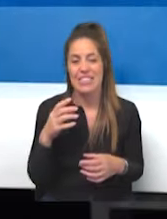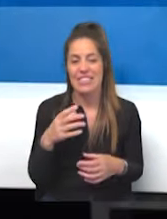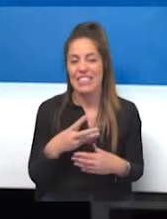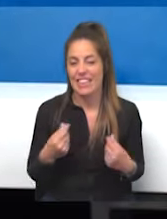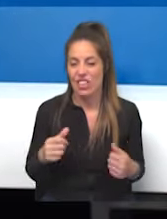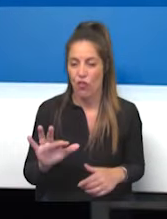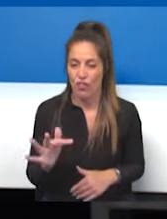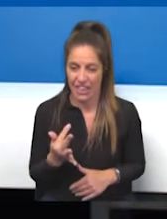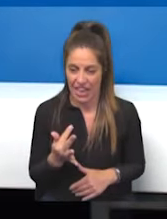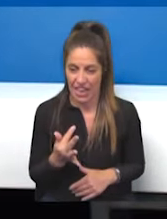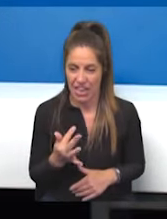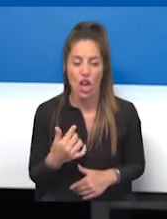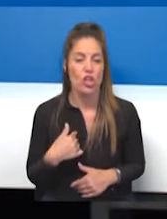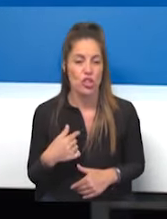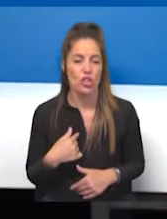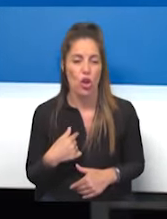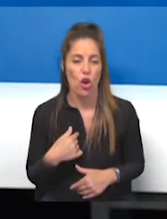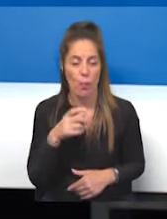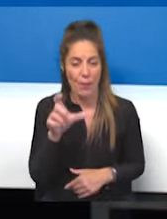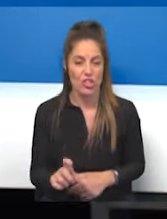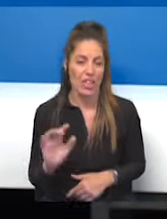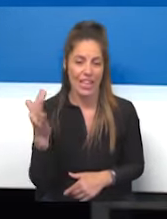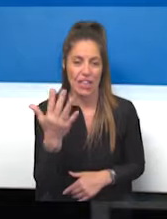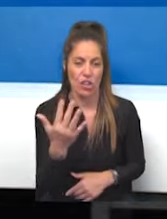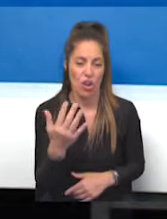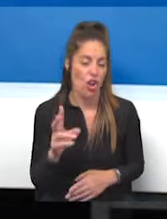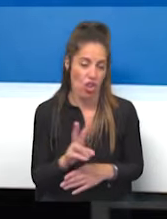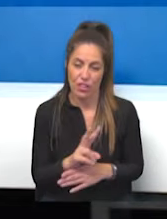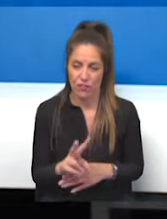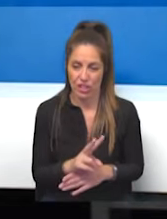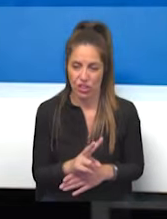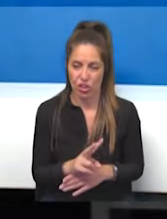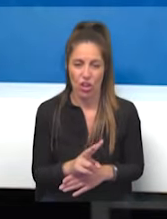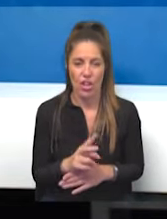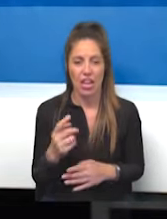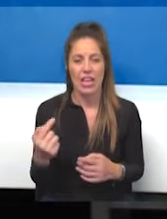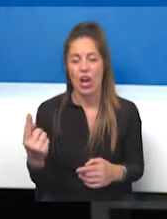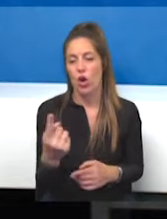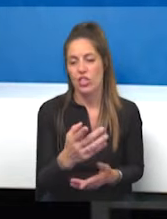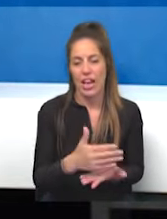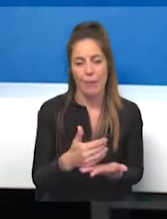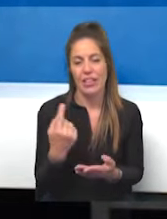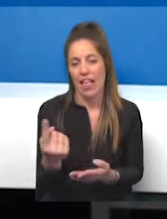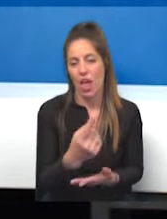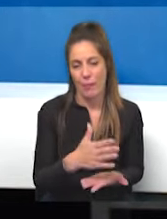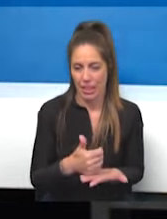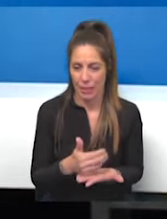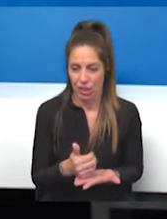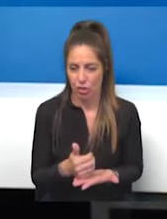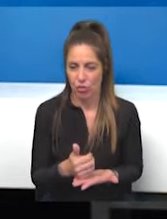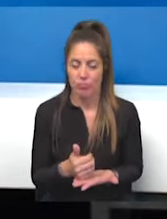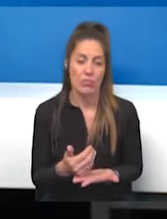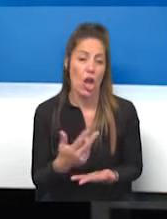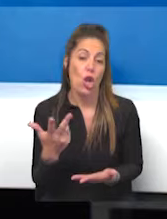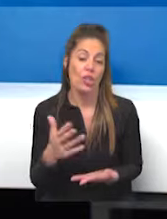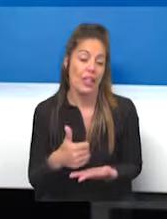eh Y yo como hombre el interior particularmente lo defiendo y las cosas de cada departamento son de cada departamento y fueron